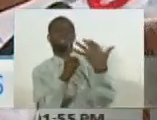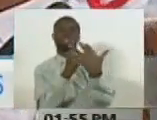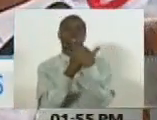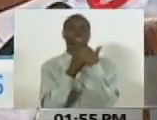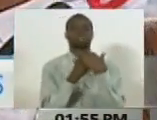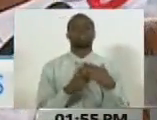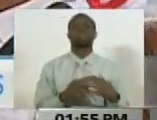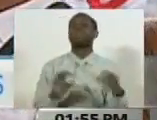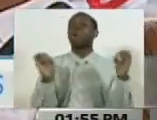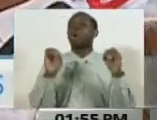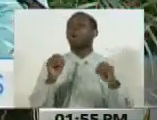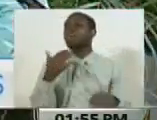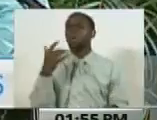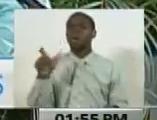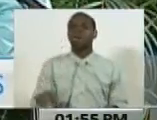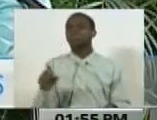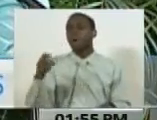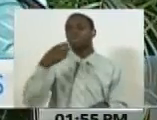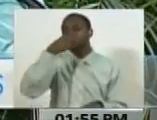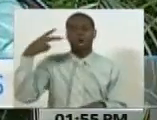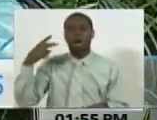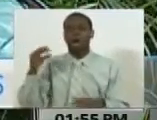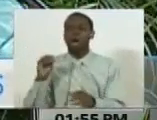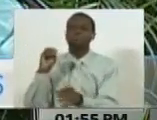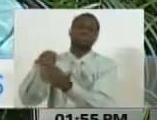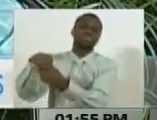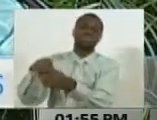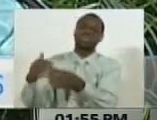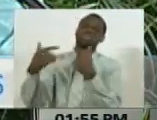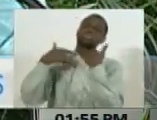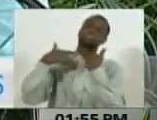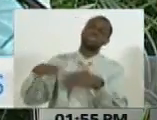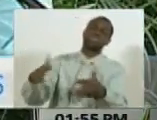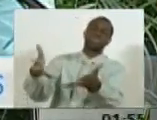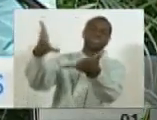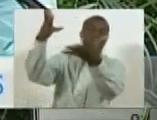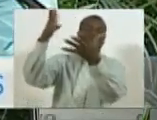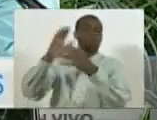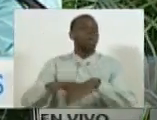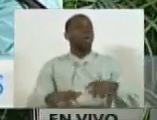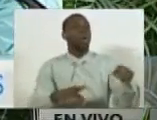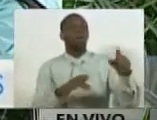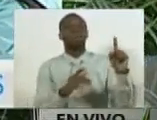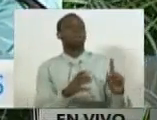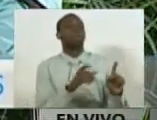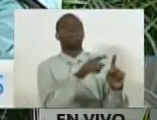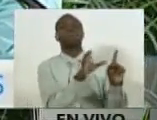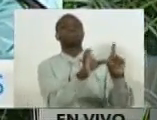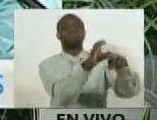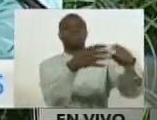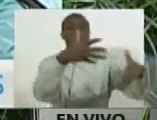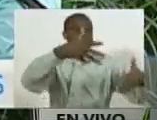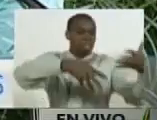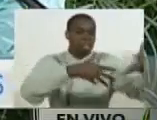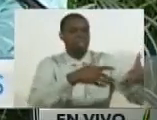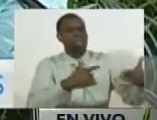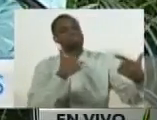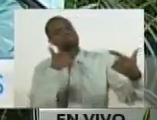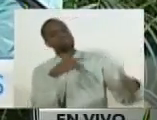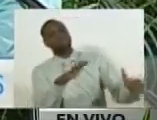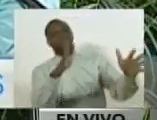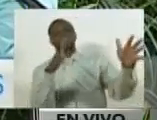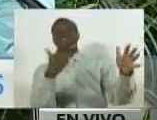muchacho porque cae en manos de la droga. O cuando se nos pierde un muchacho y se incorpora a una banda criminal. ¿O no